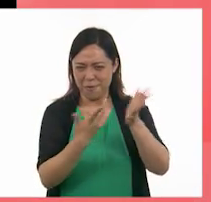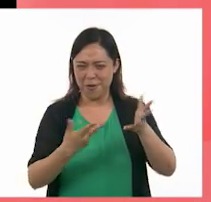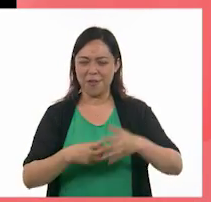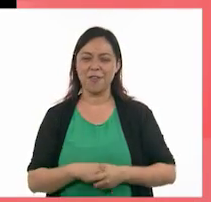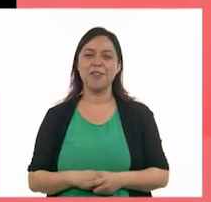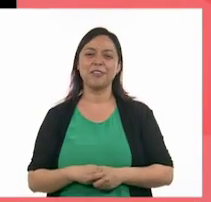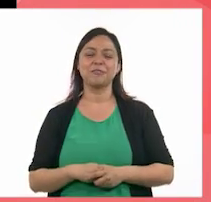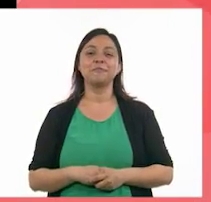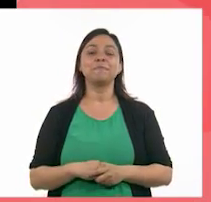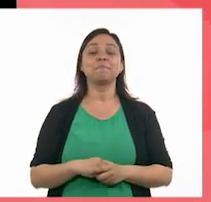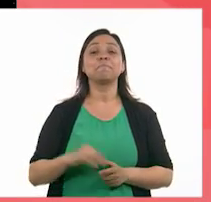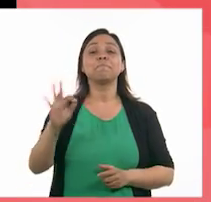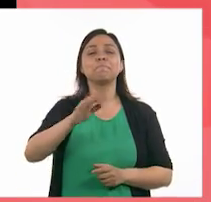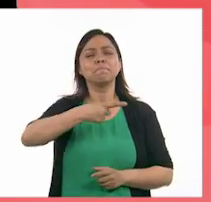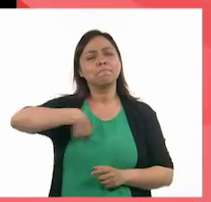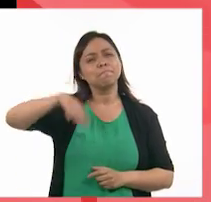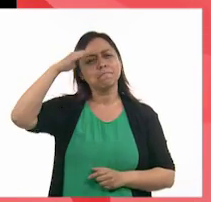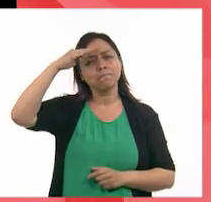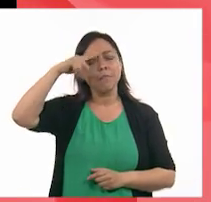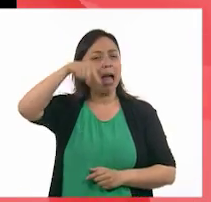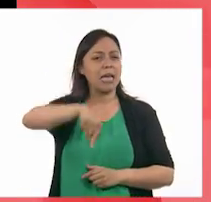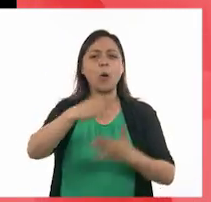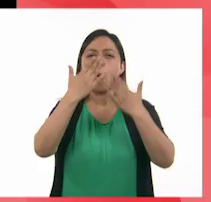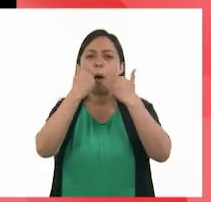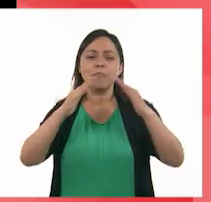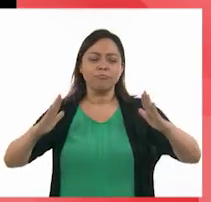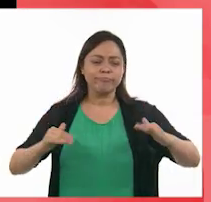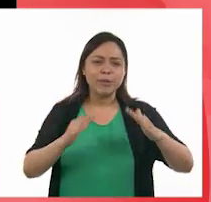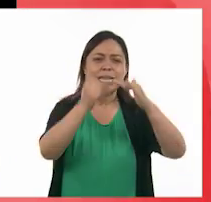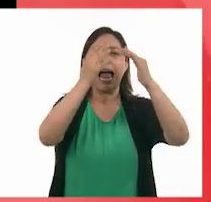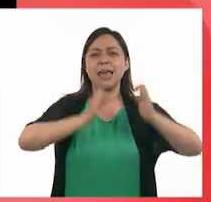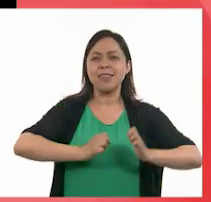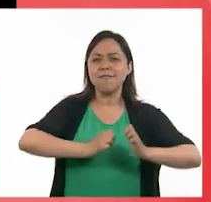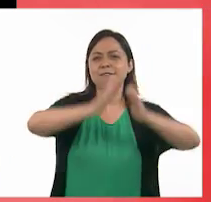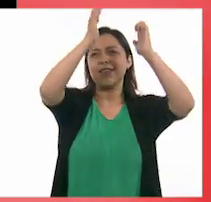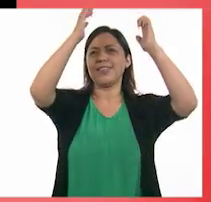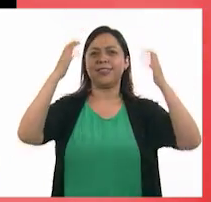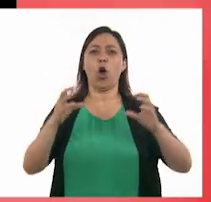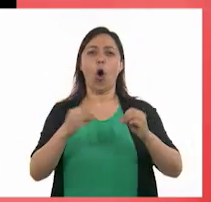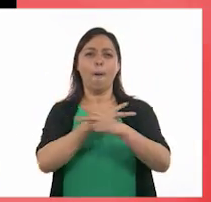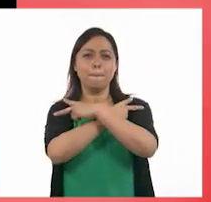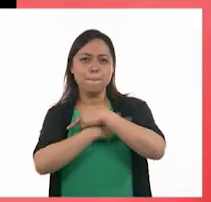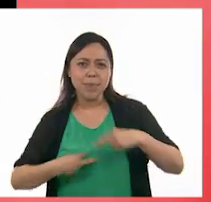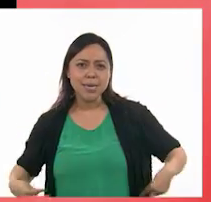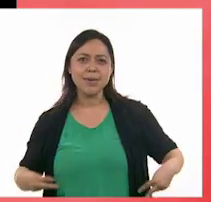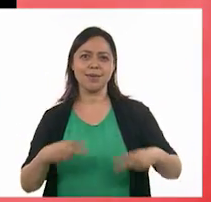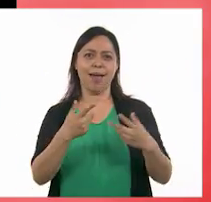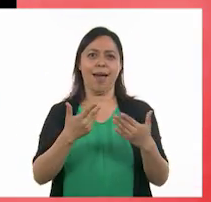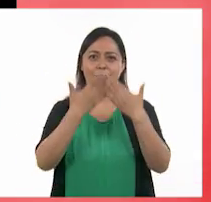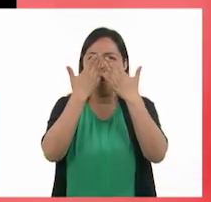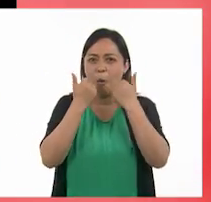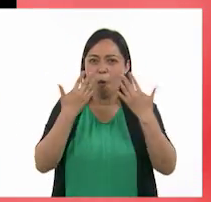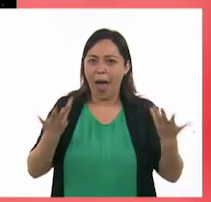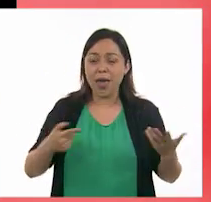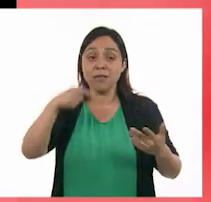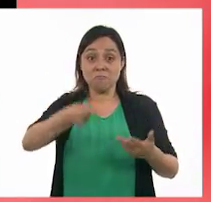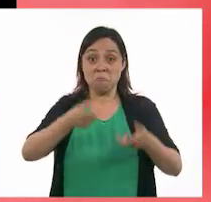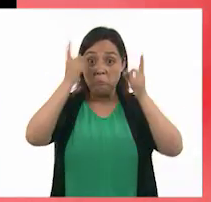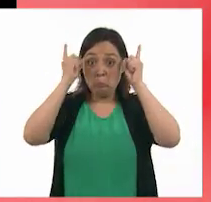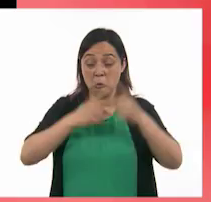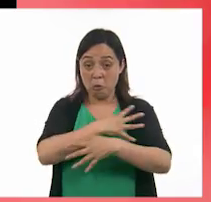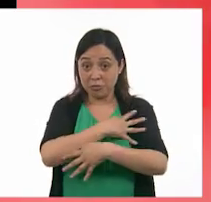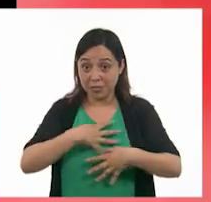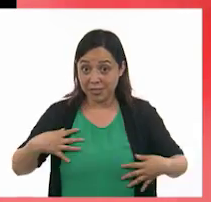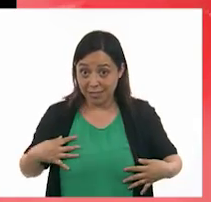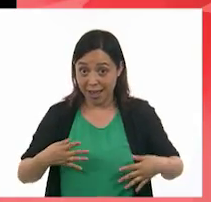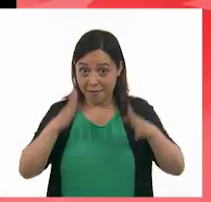si consideramos que aquí no hay pirámides ni edificios coloniales o un Pancho Villa que nos ponga en un contexto mundial, el burro cebra se